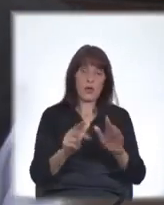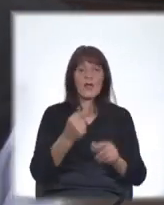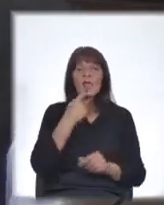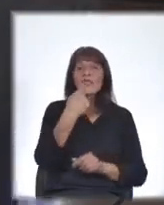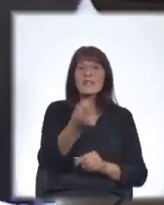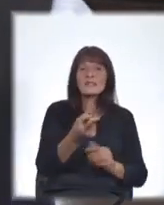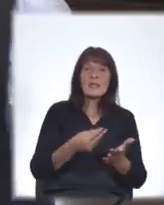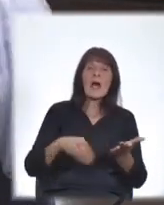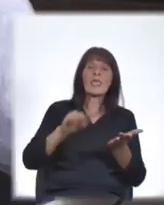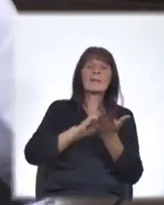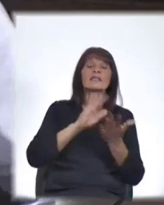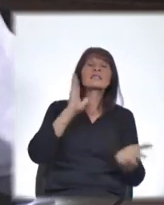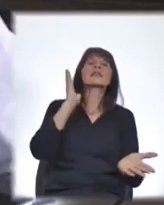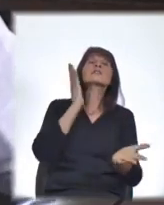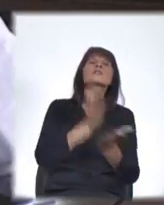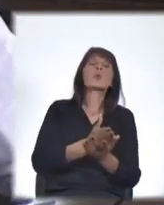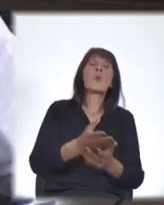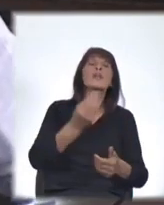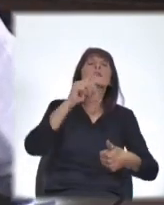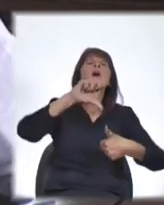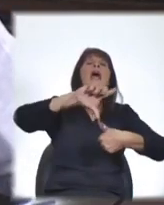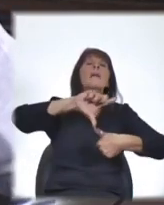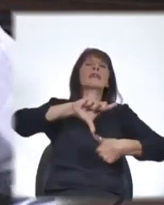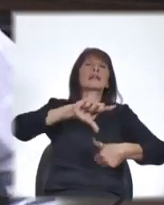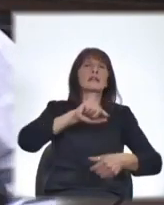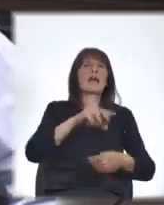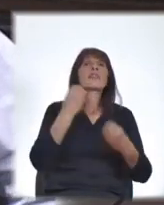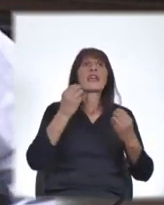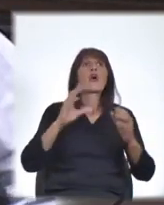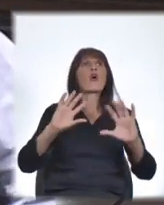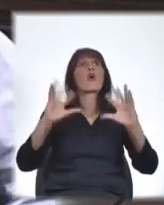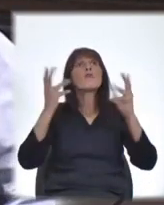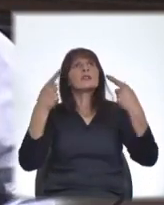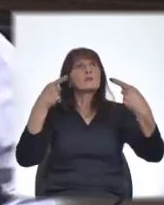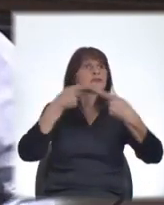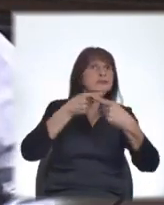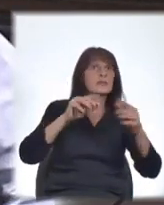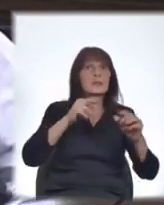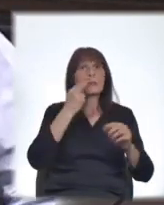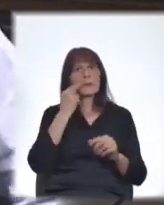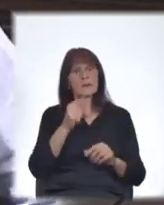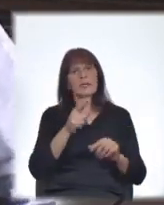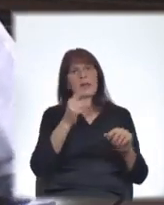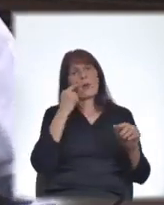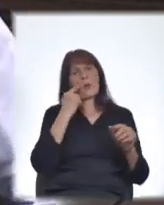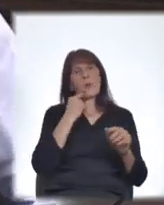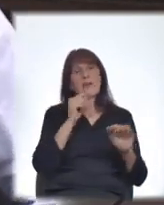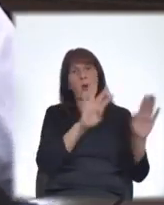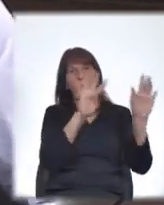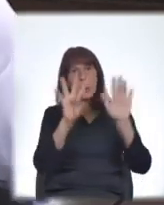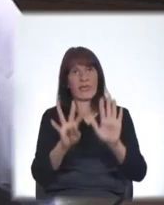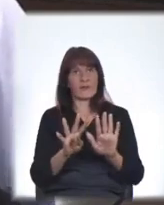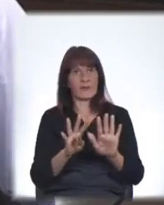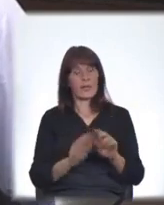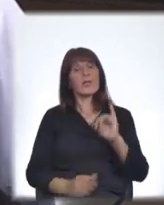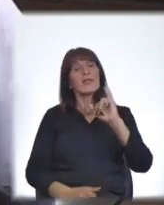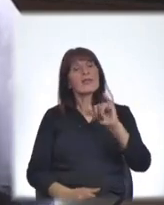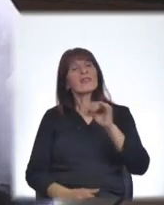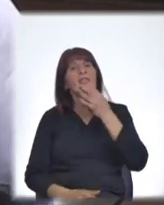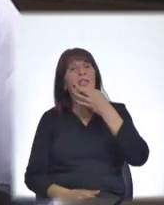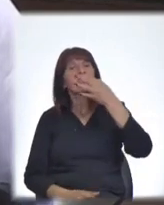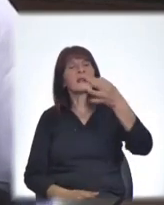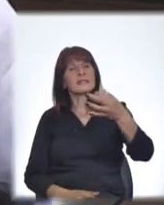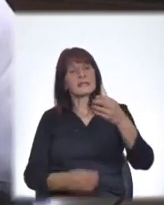además es el último en América Latina en conflictividad social, en página 9. Y dice que el país con